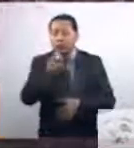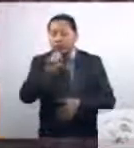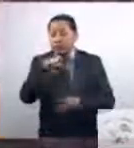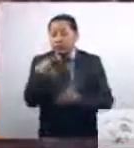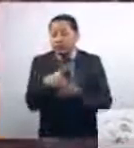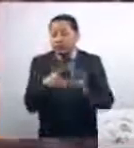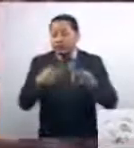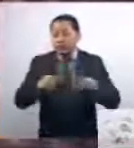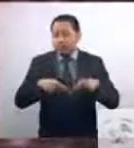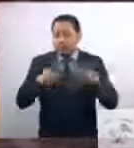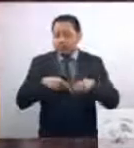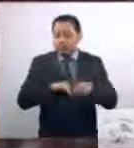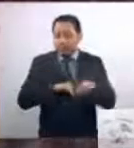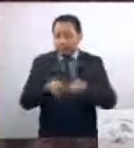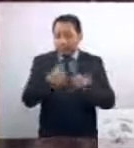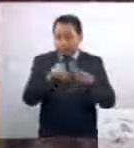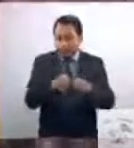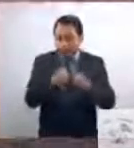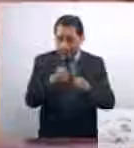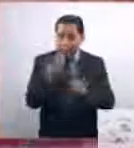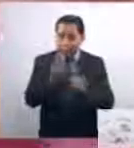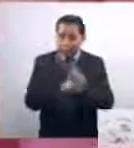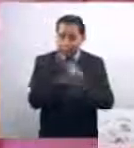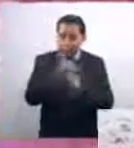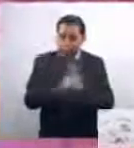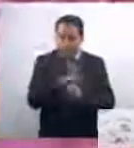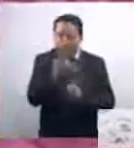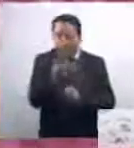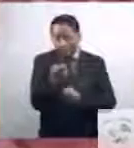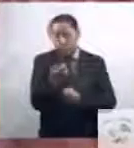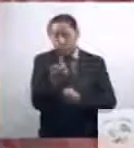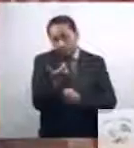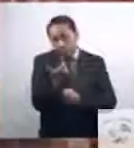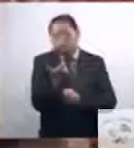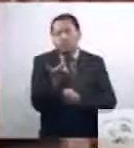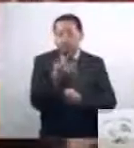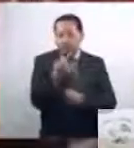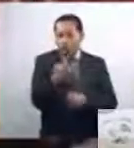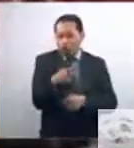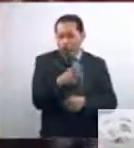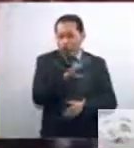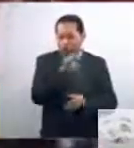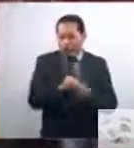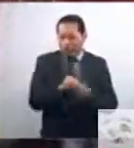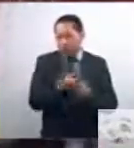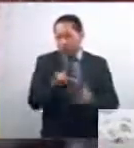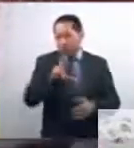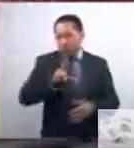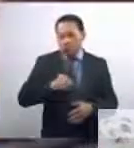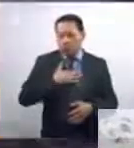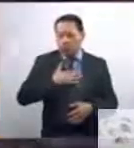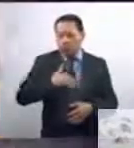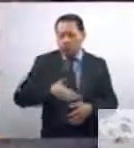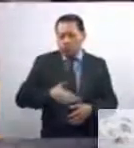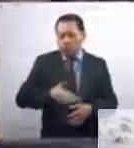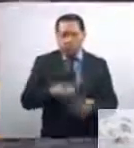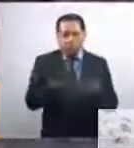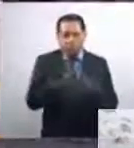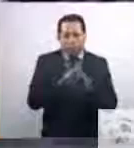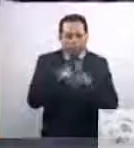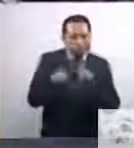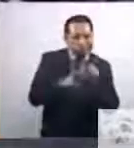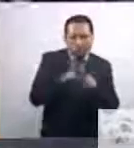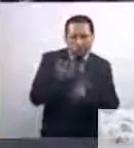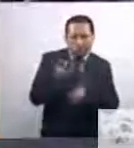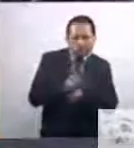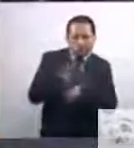mil productores de leche a los que se está afectando en su economía y patrimonio. No es justo que estén con incertidumbre